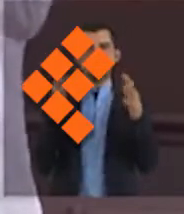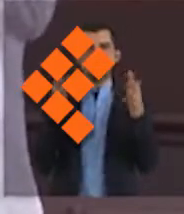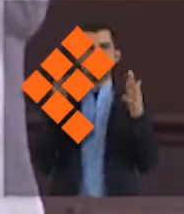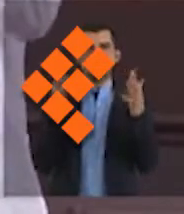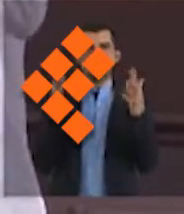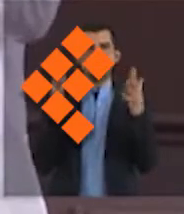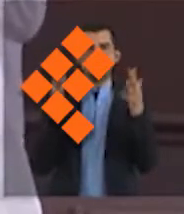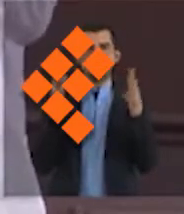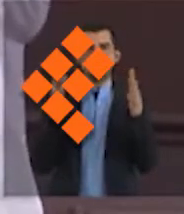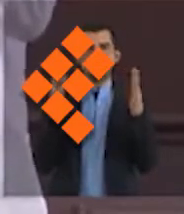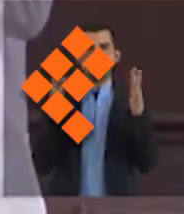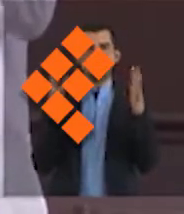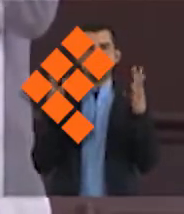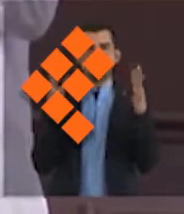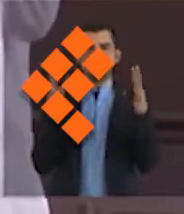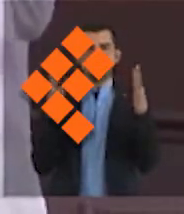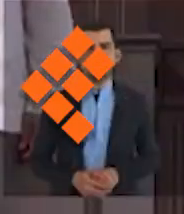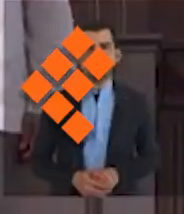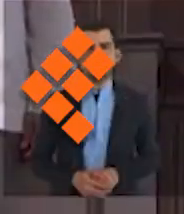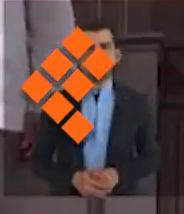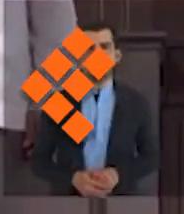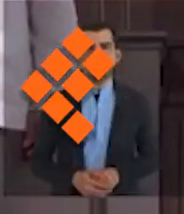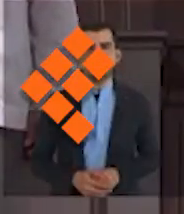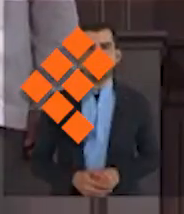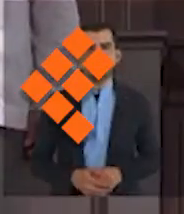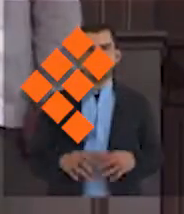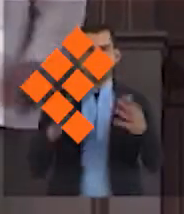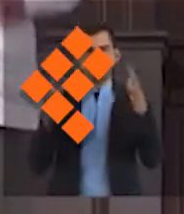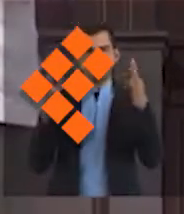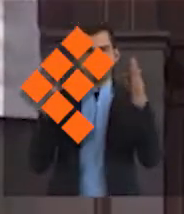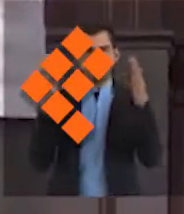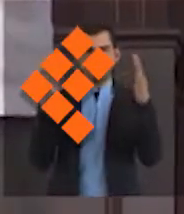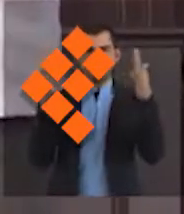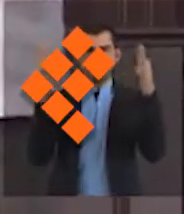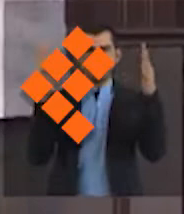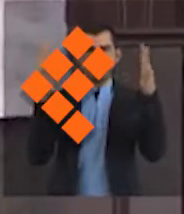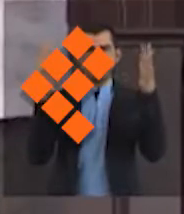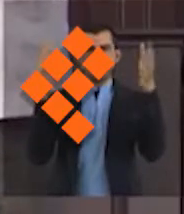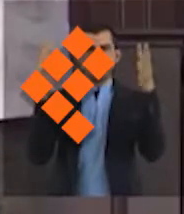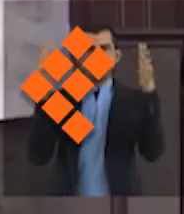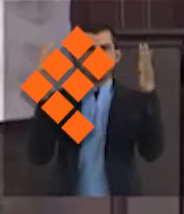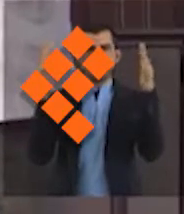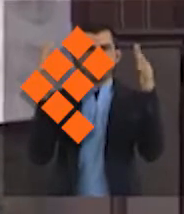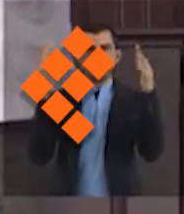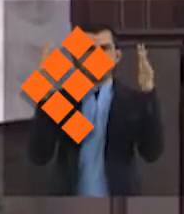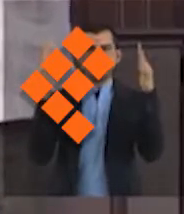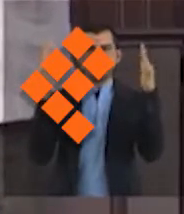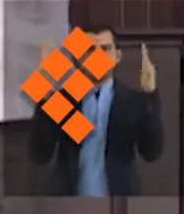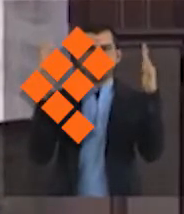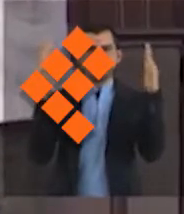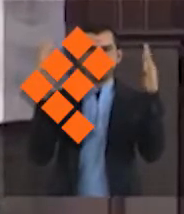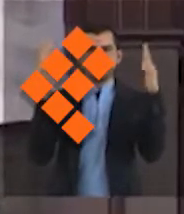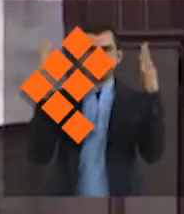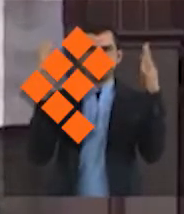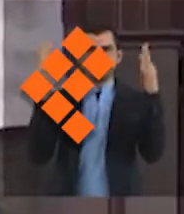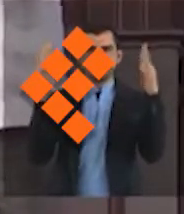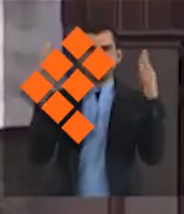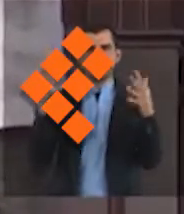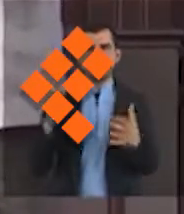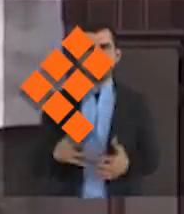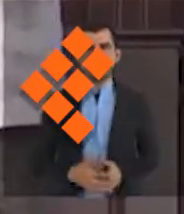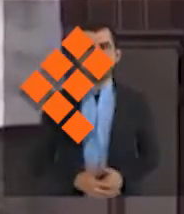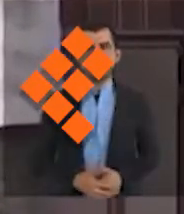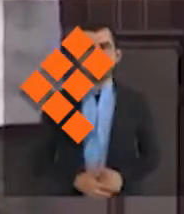en sesión solemne realizada en Apatzingán. El teólogo e historiador señaló que como toda constitución, la de Apatzingán tiene dos partes